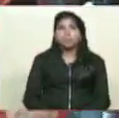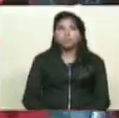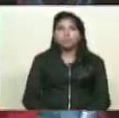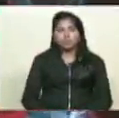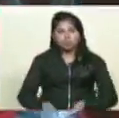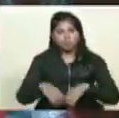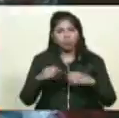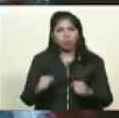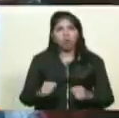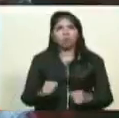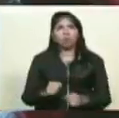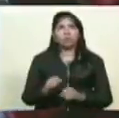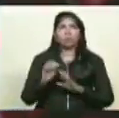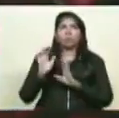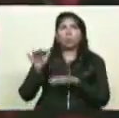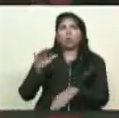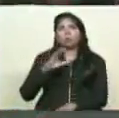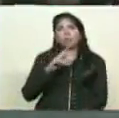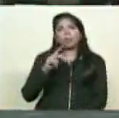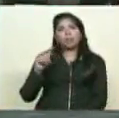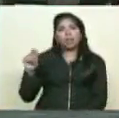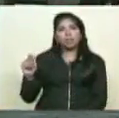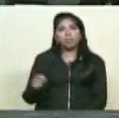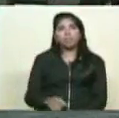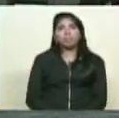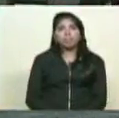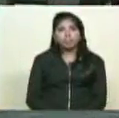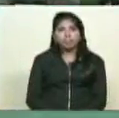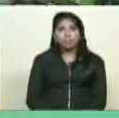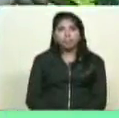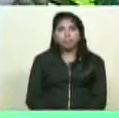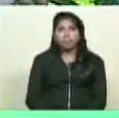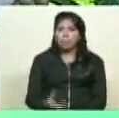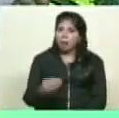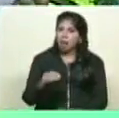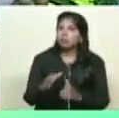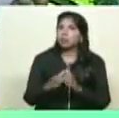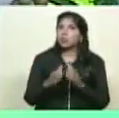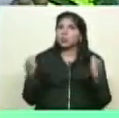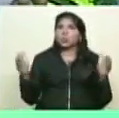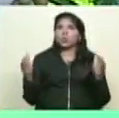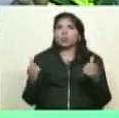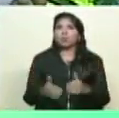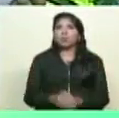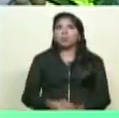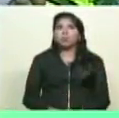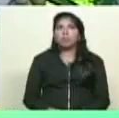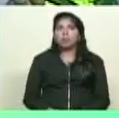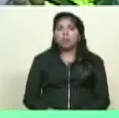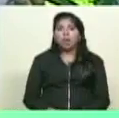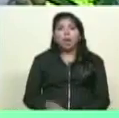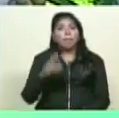A fortalecer los CPT. Es la consigna. Ampliar. En Bolívar, 10. Muy poco.